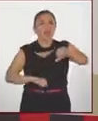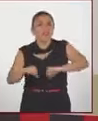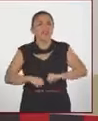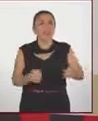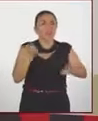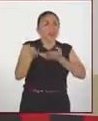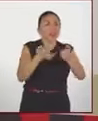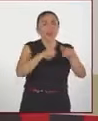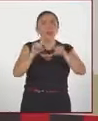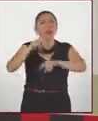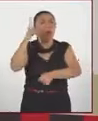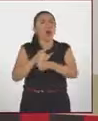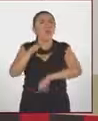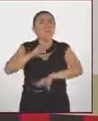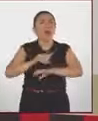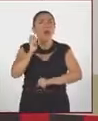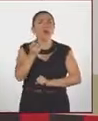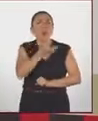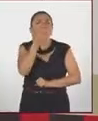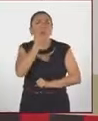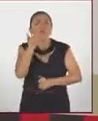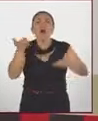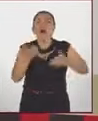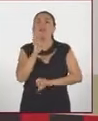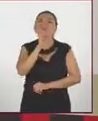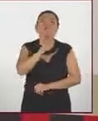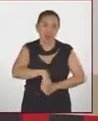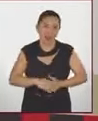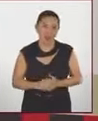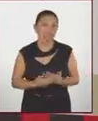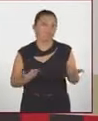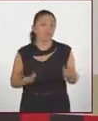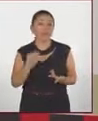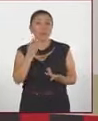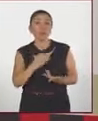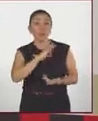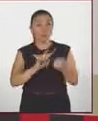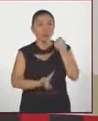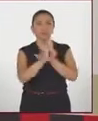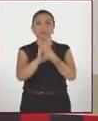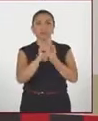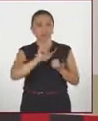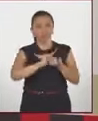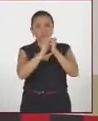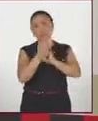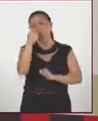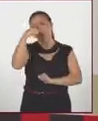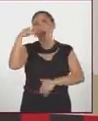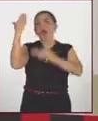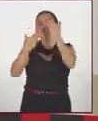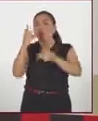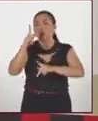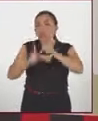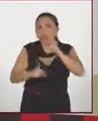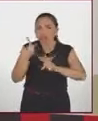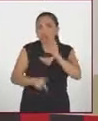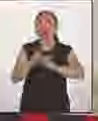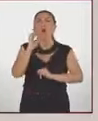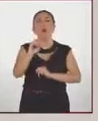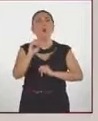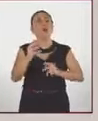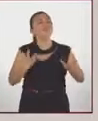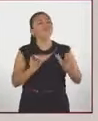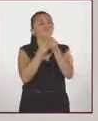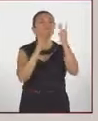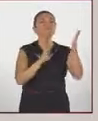una costumbre que hacemos mal, ¿no? Esto puede afectar el rendimiento escolar, la participación